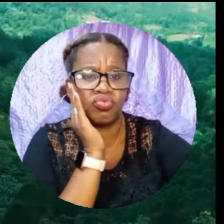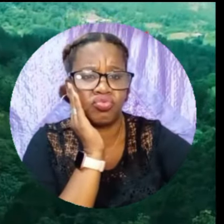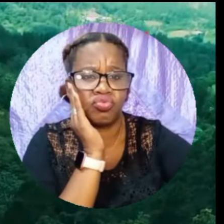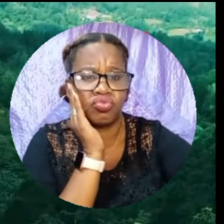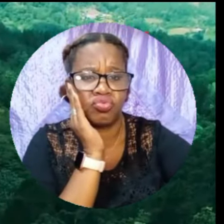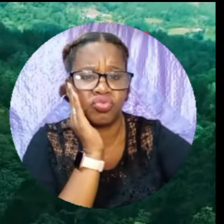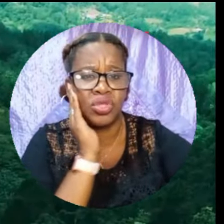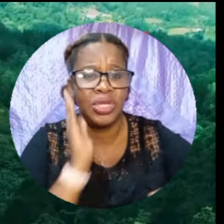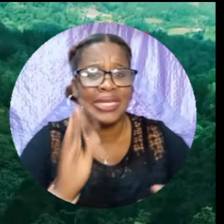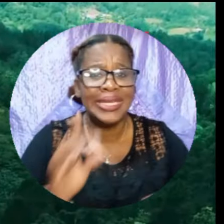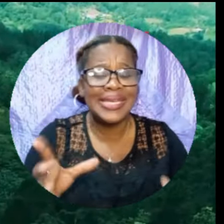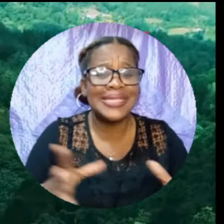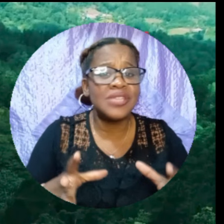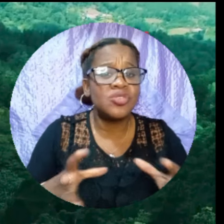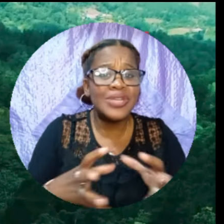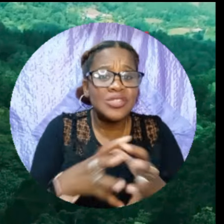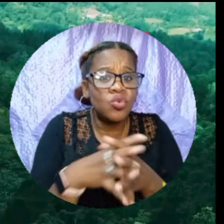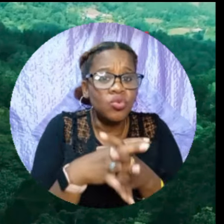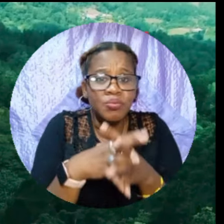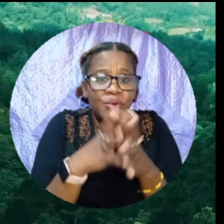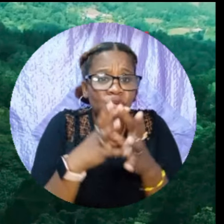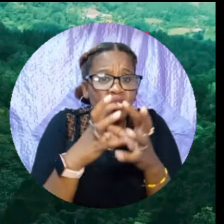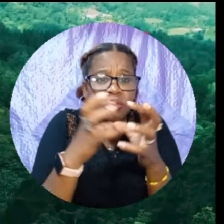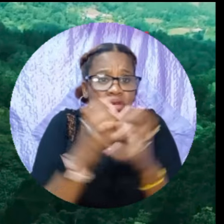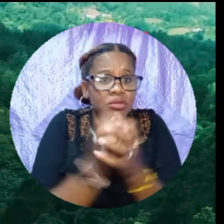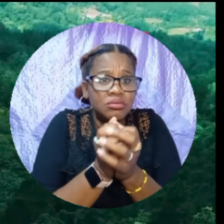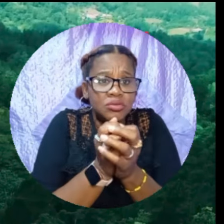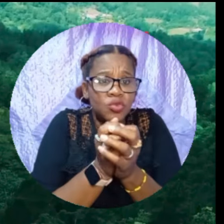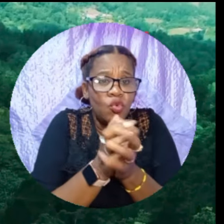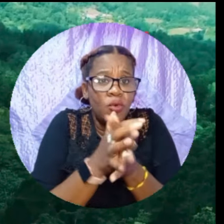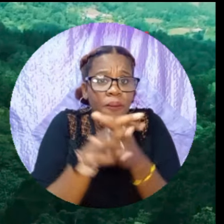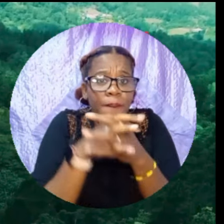unos suelos. Y esa zona es